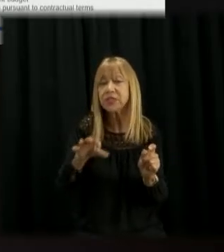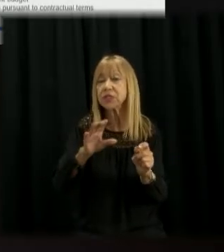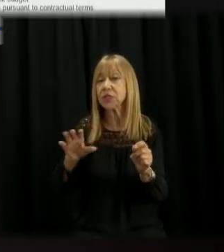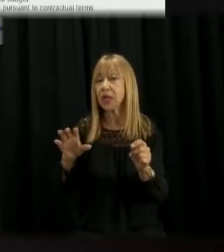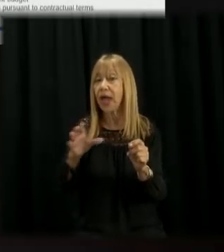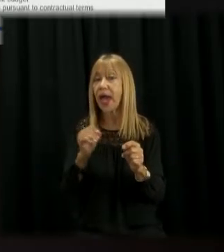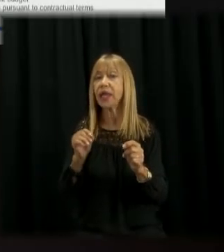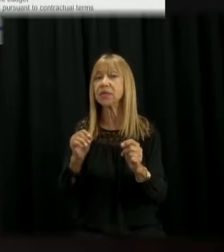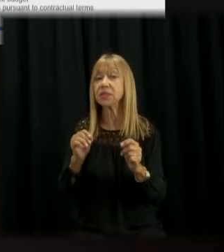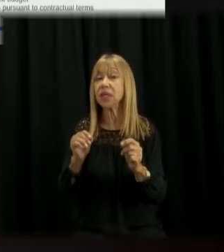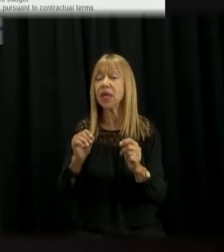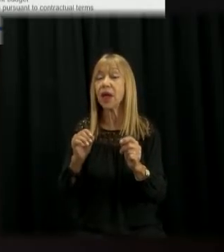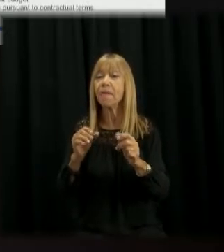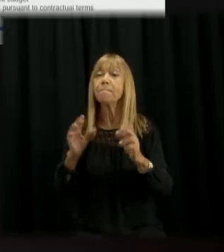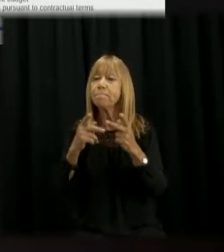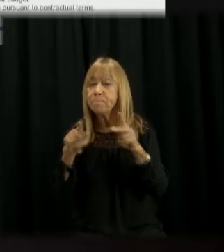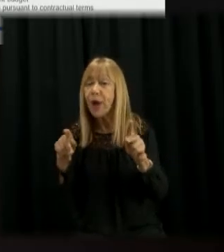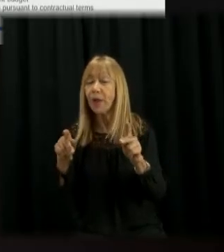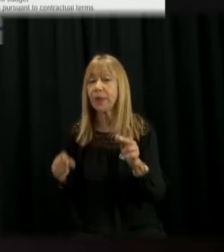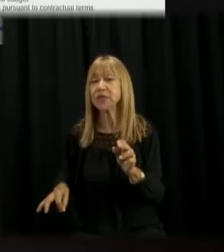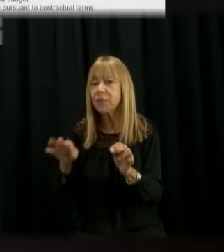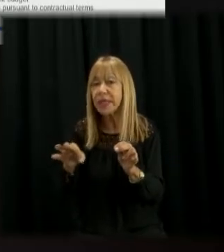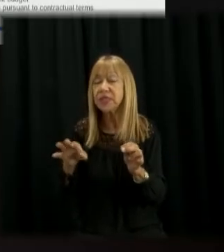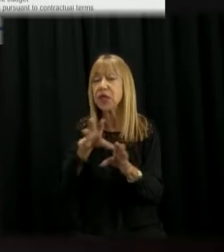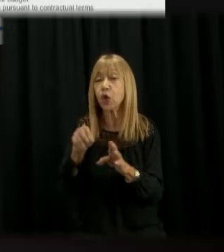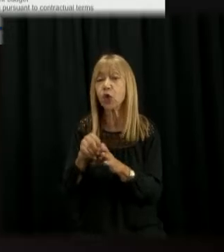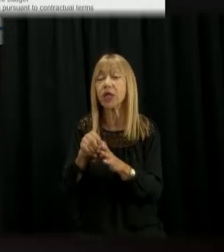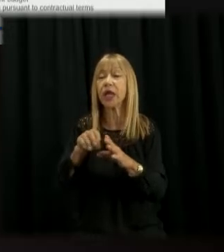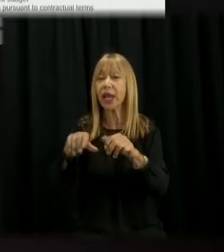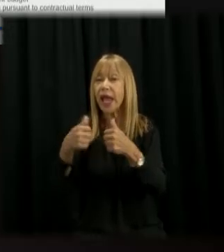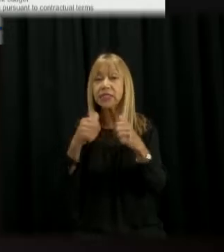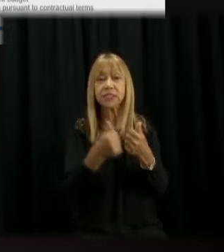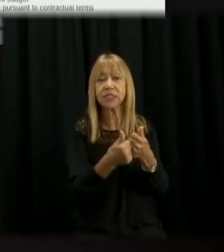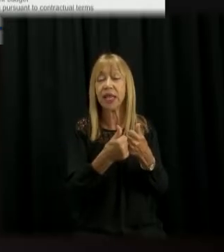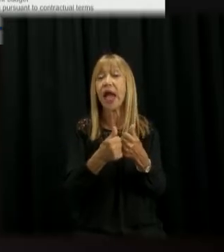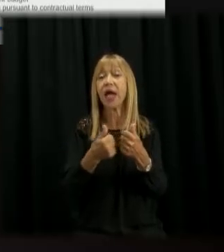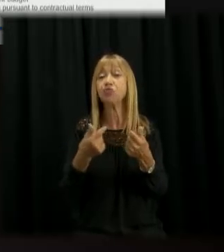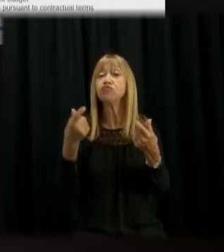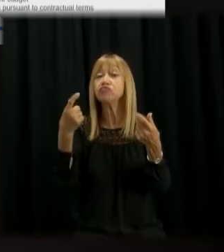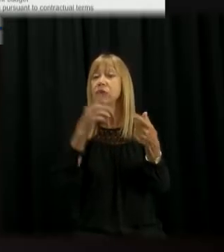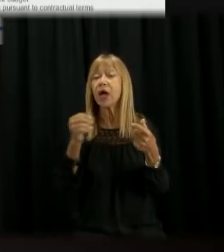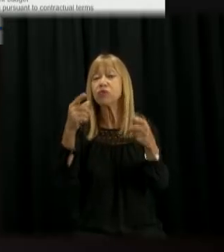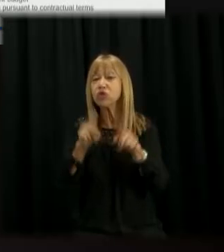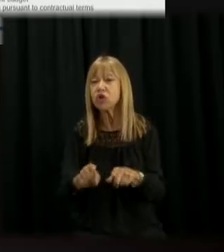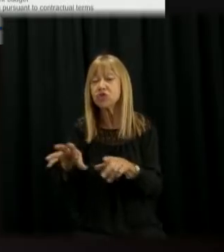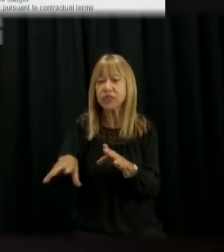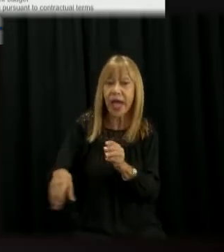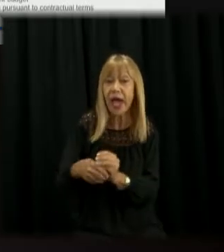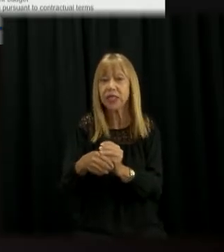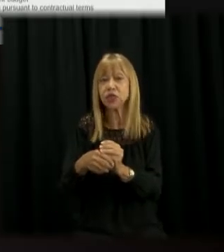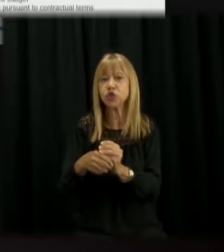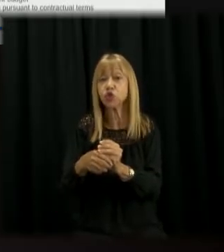y el total de esto, incluyendo las agencias y las resoluciones especiales